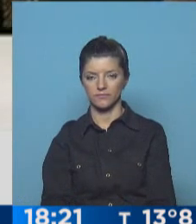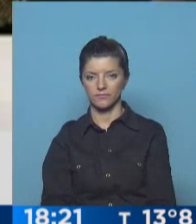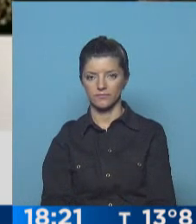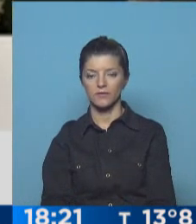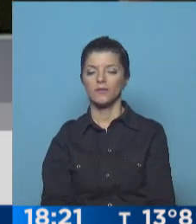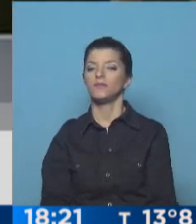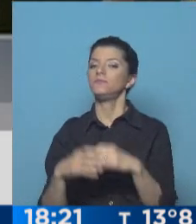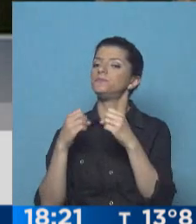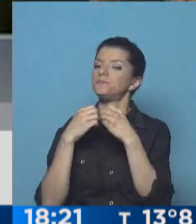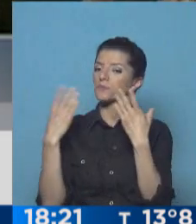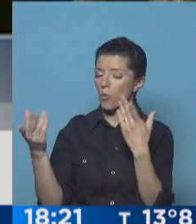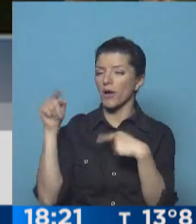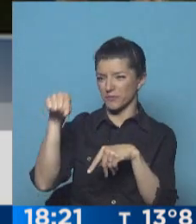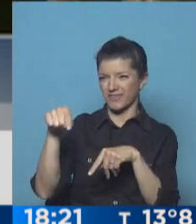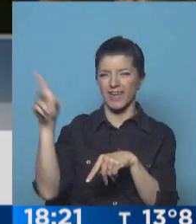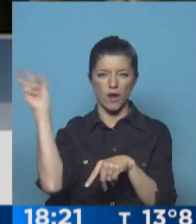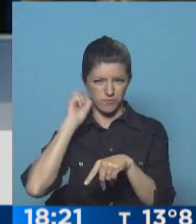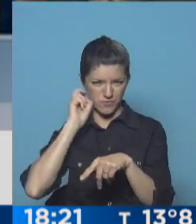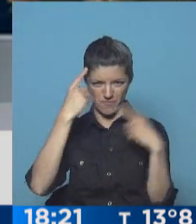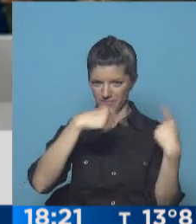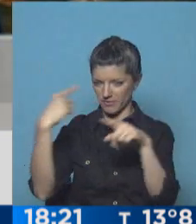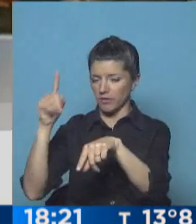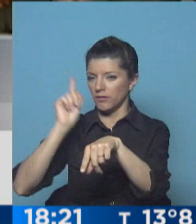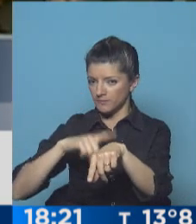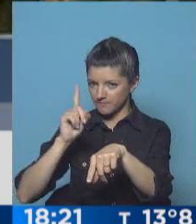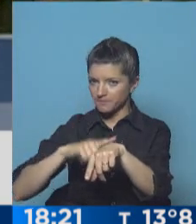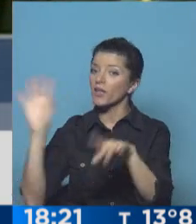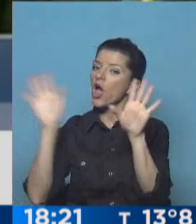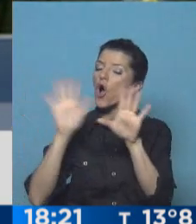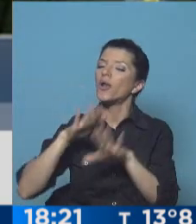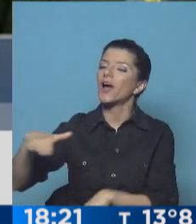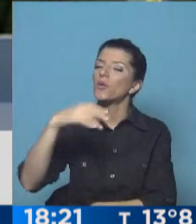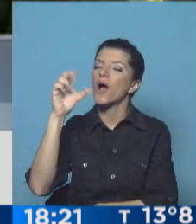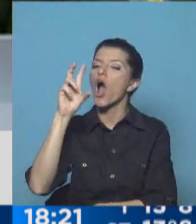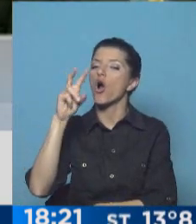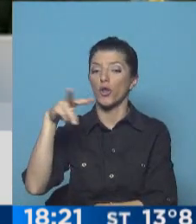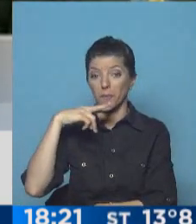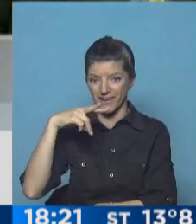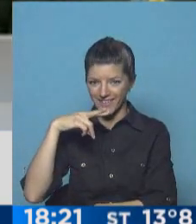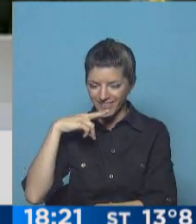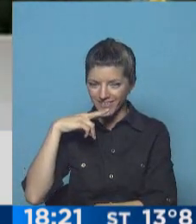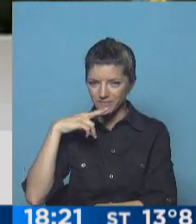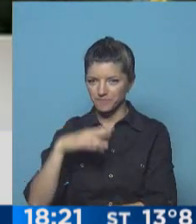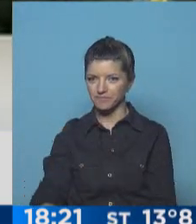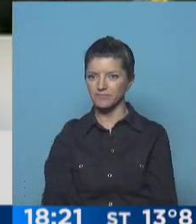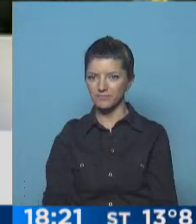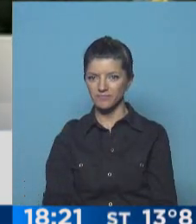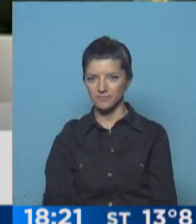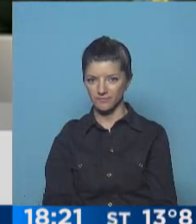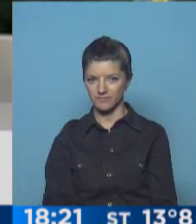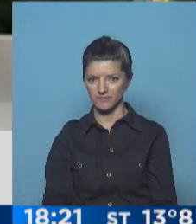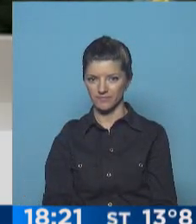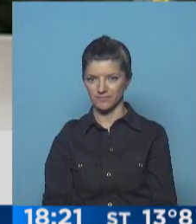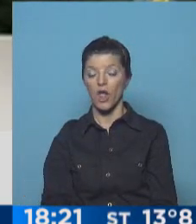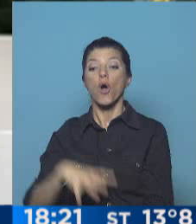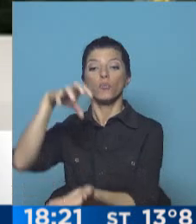Bueno, tenemos un poco de delay, así que hola, pueblito de Oro Verde, que tiene un gran centro